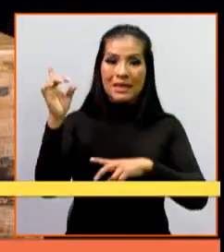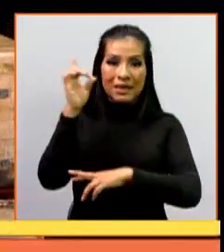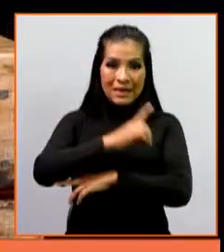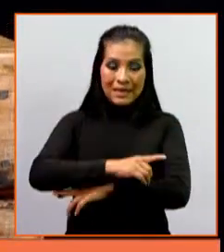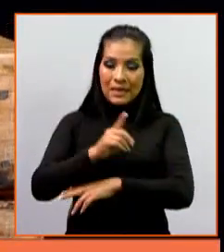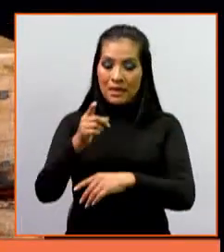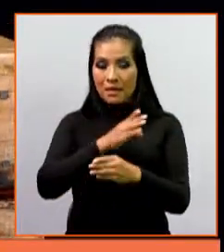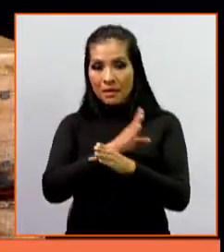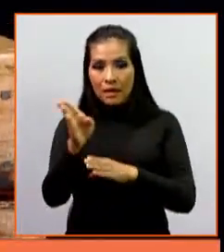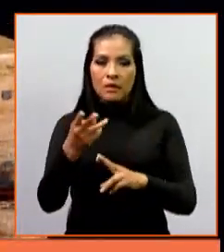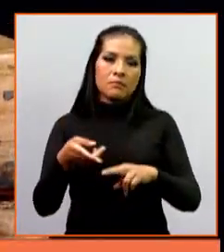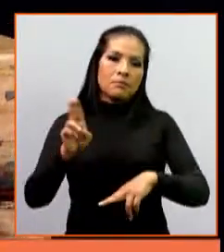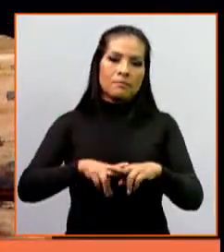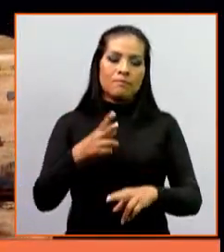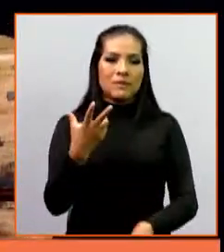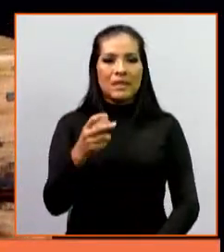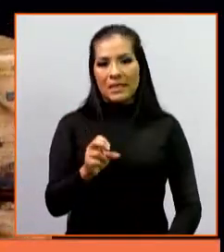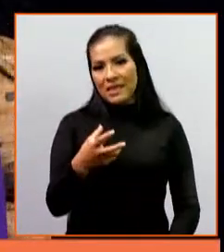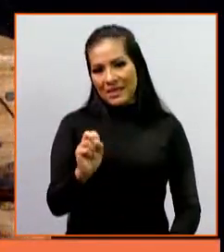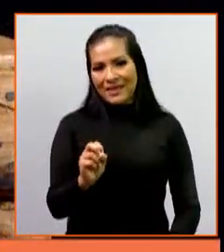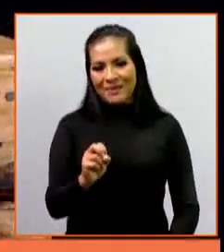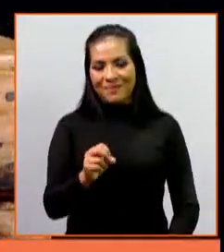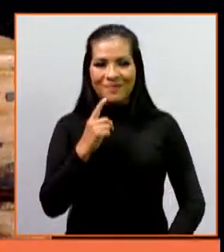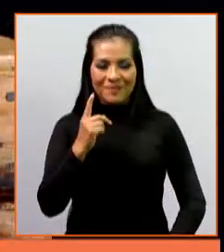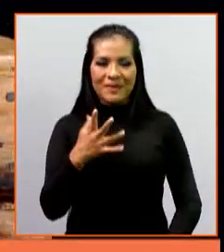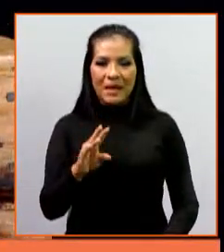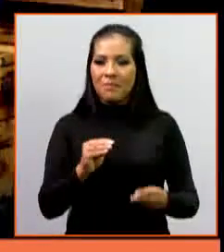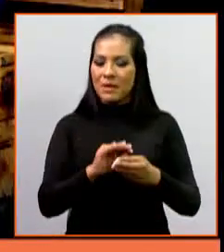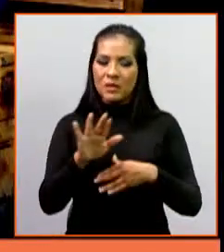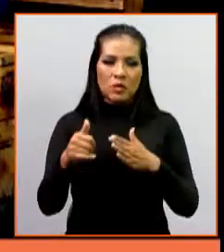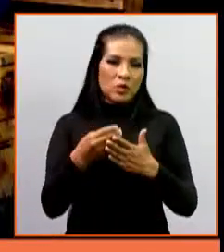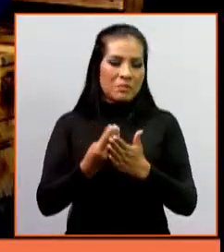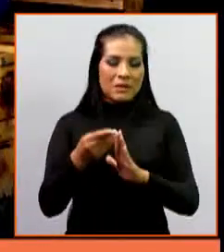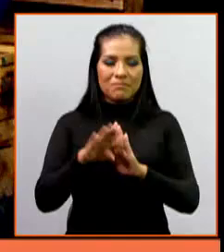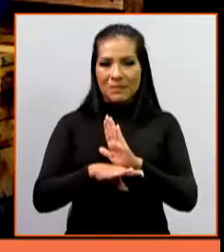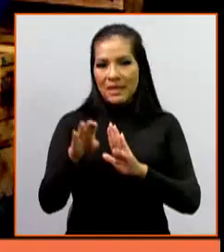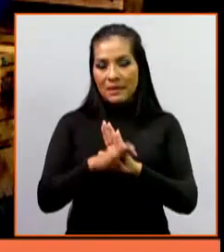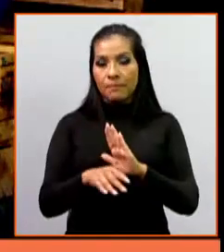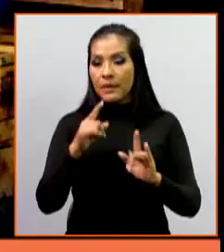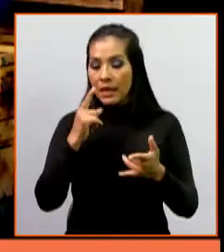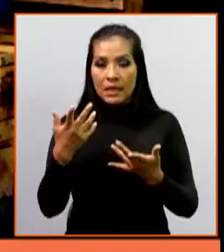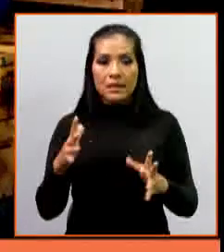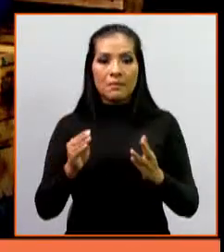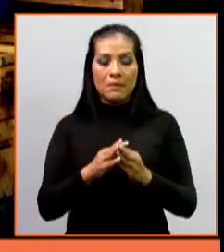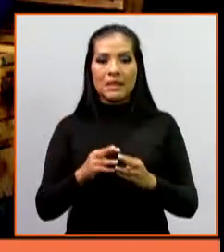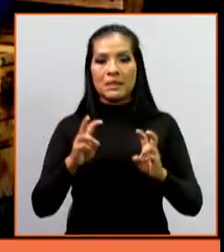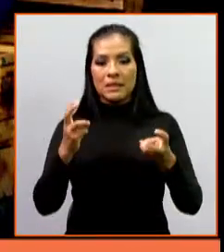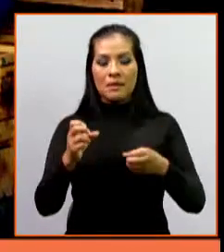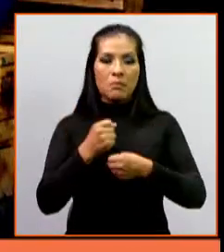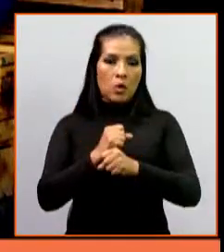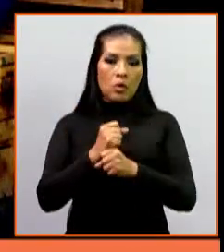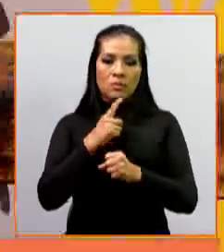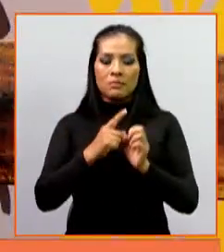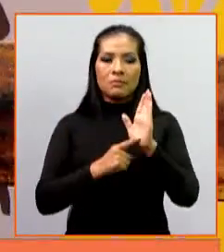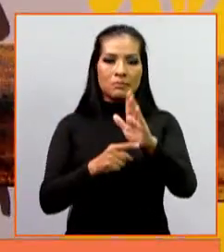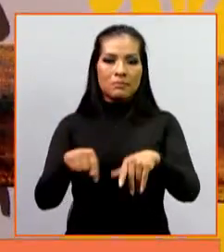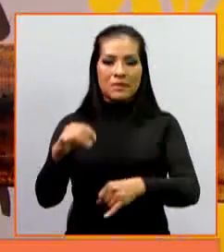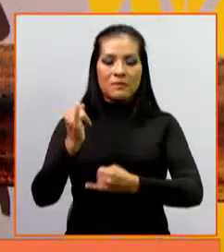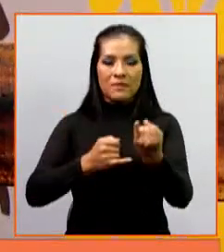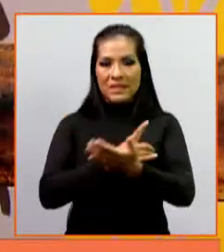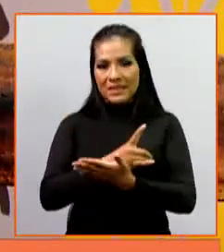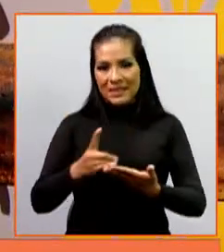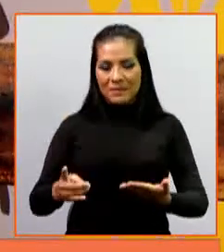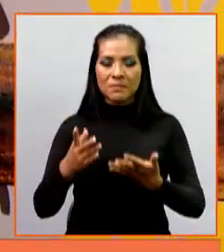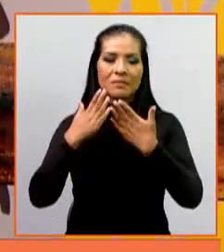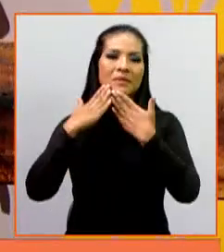Así que les conviene comprar en preventa. Precios súper módicos, ya lo saben. Esto es Una Silla, se presenta este fin de semana. Y muchas